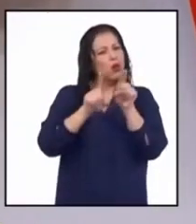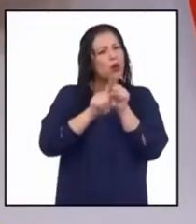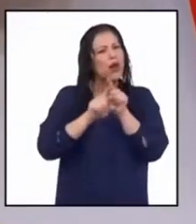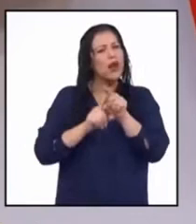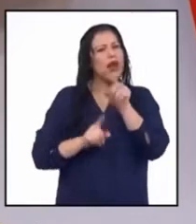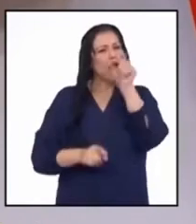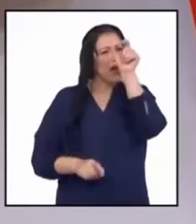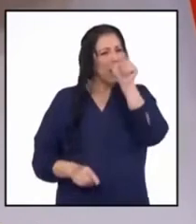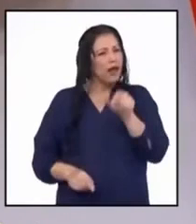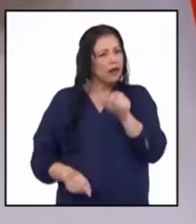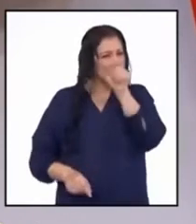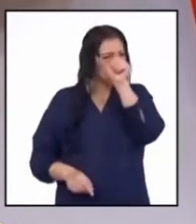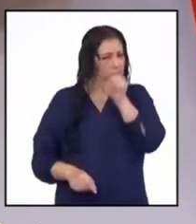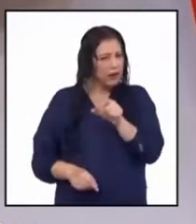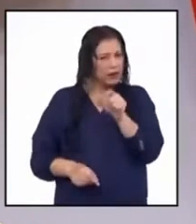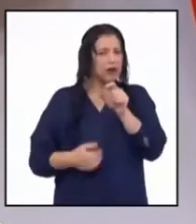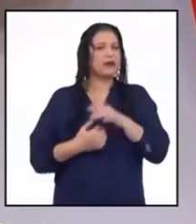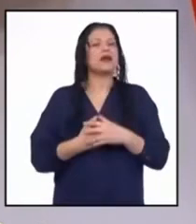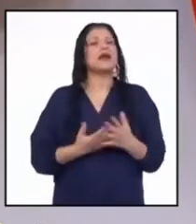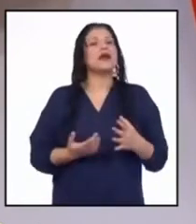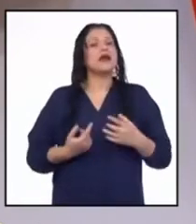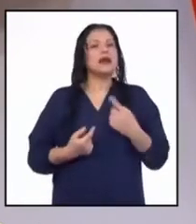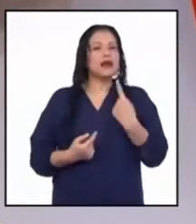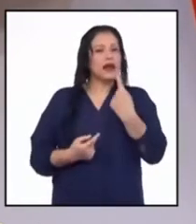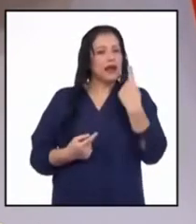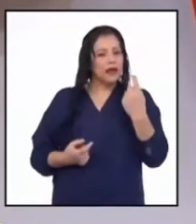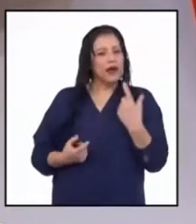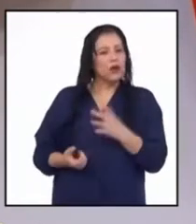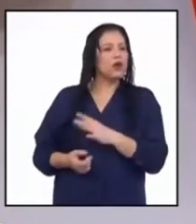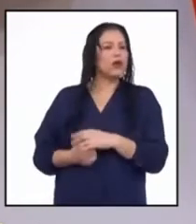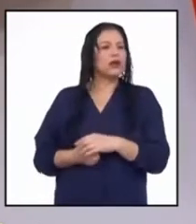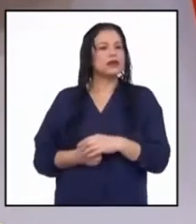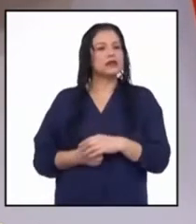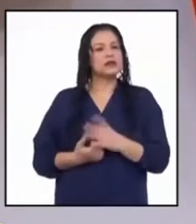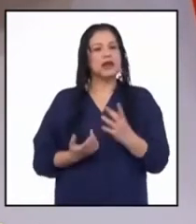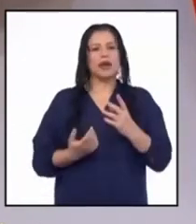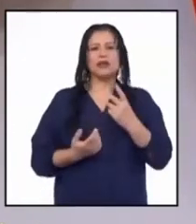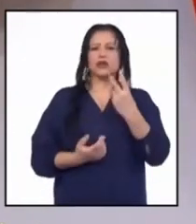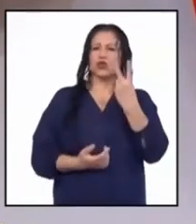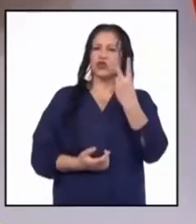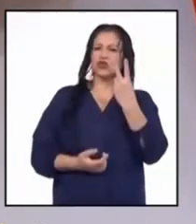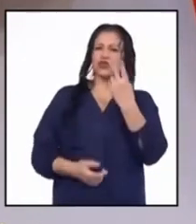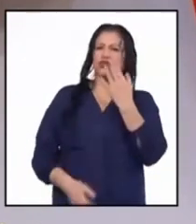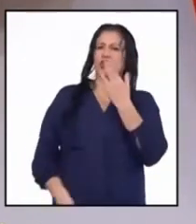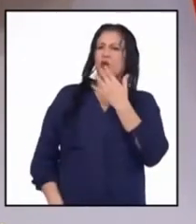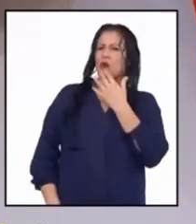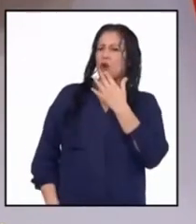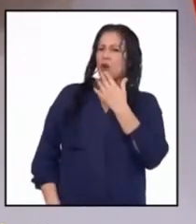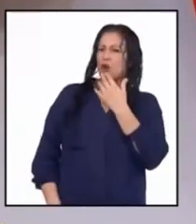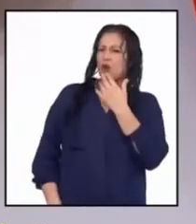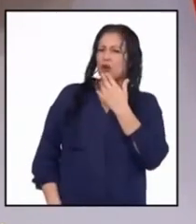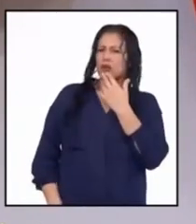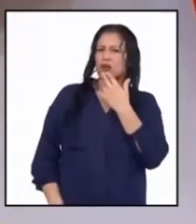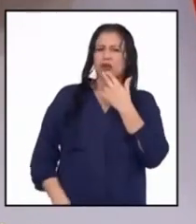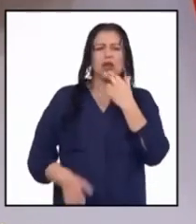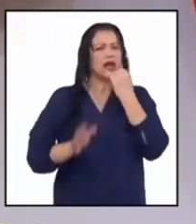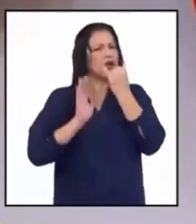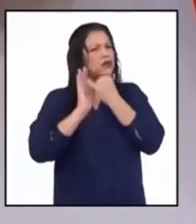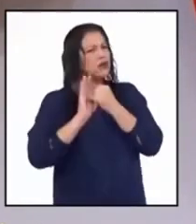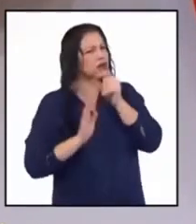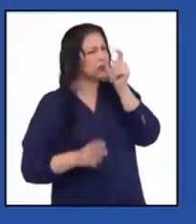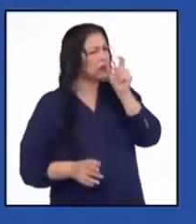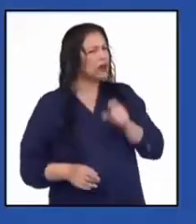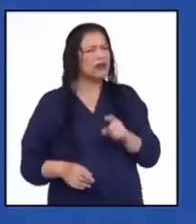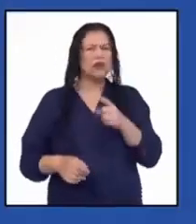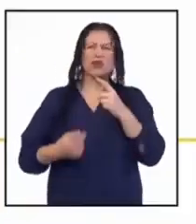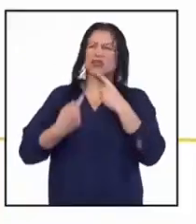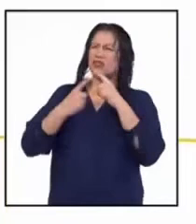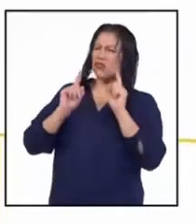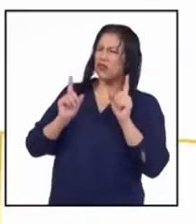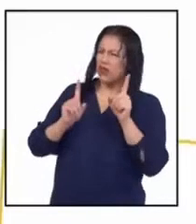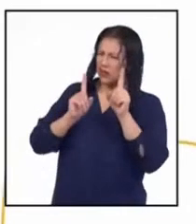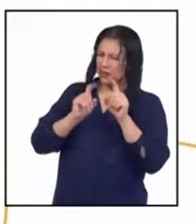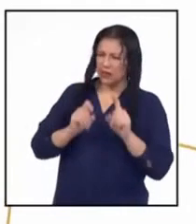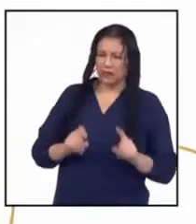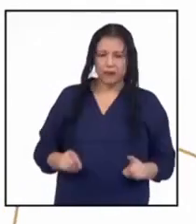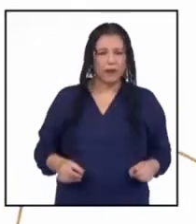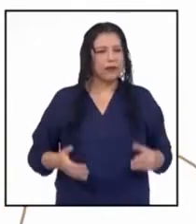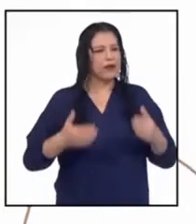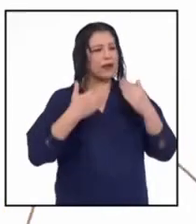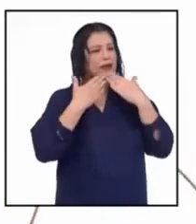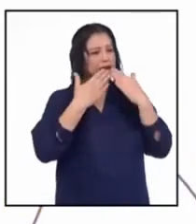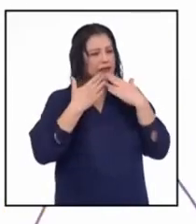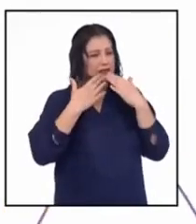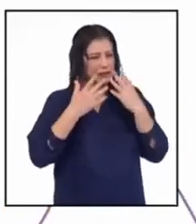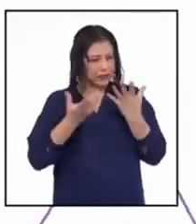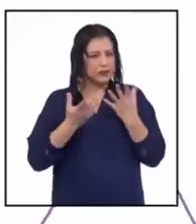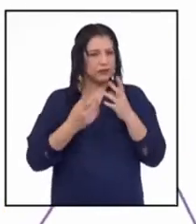barras. Está en posición vertical y cada barra está dividida en 2 colores. ¿Es un gráfico de barras o es otro tipo de gráfico? Gracias por